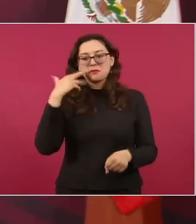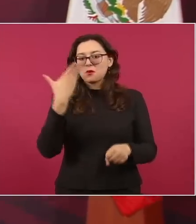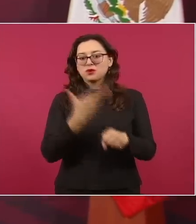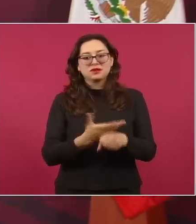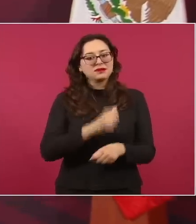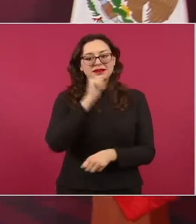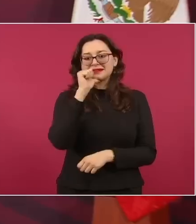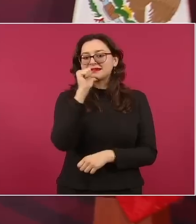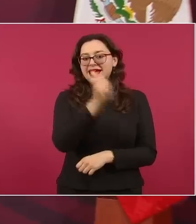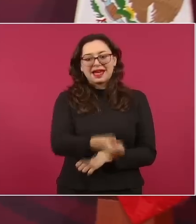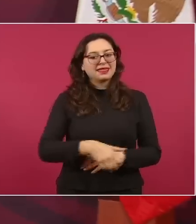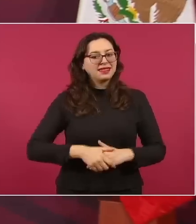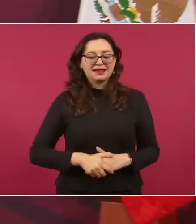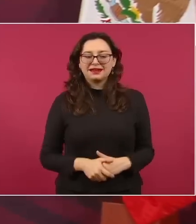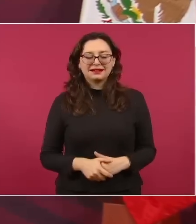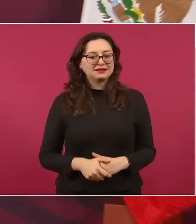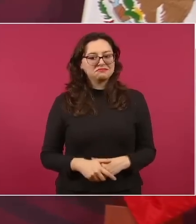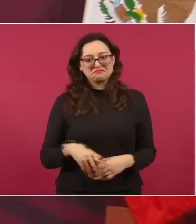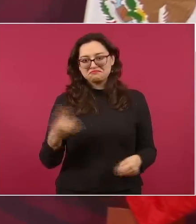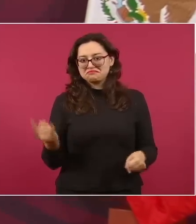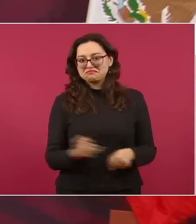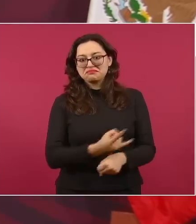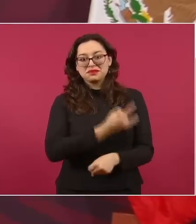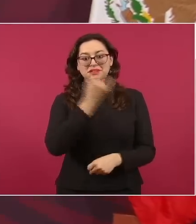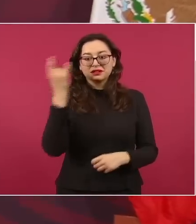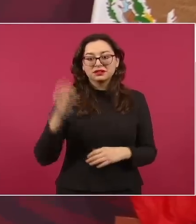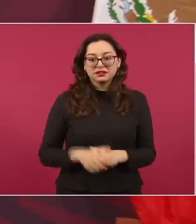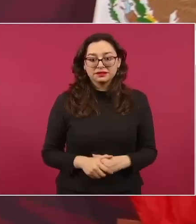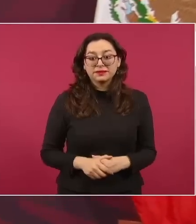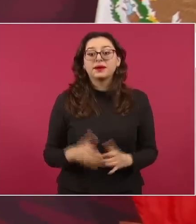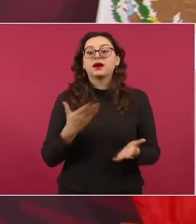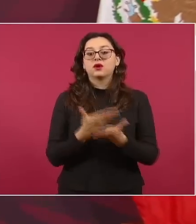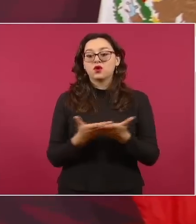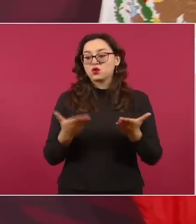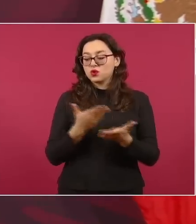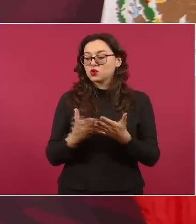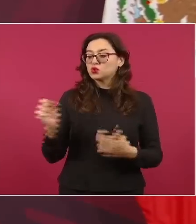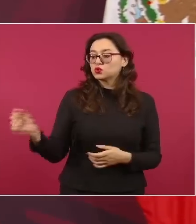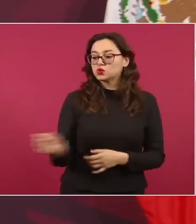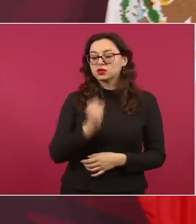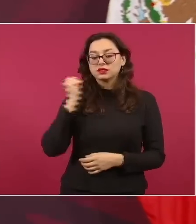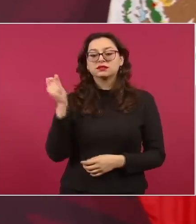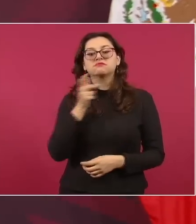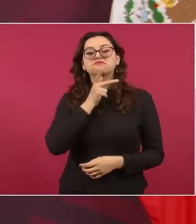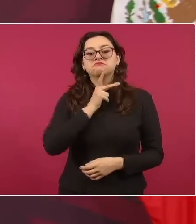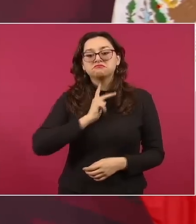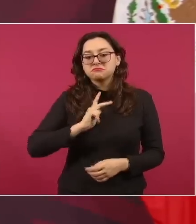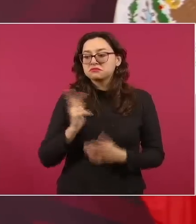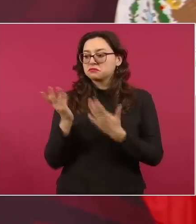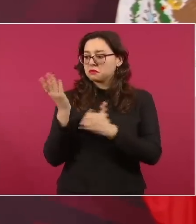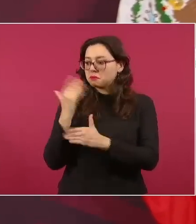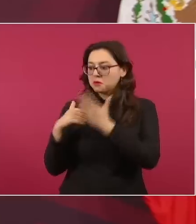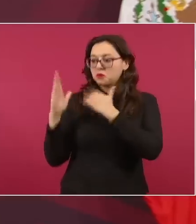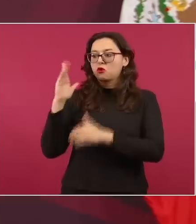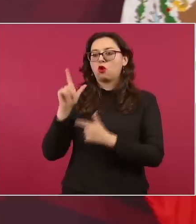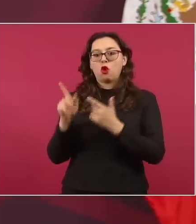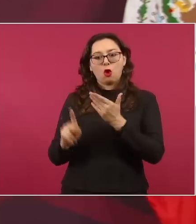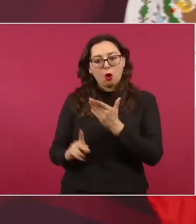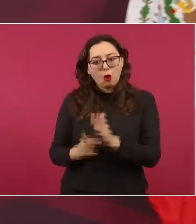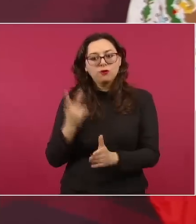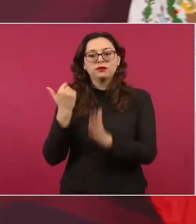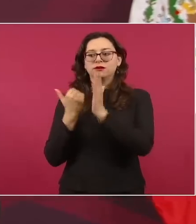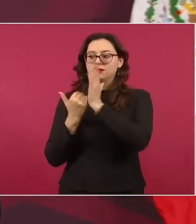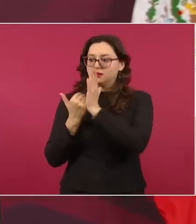Entonces, sí es muy importante que ustedes conozcan todo lo que se está haciendo